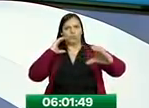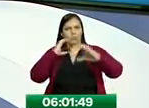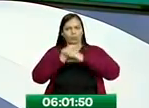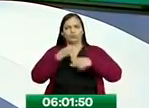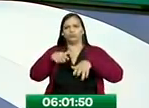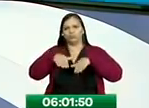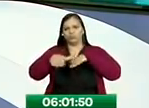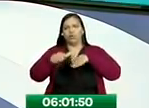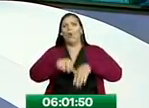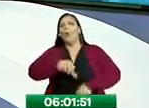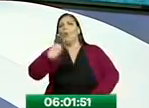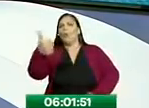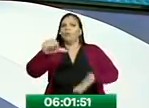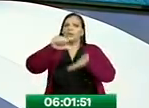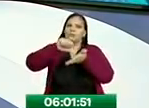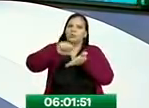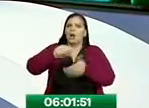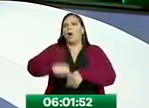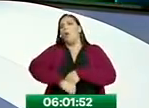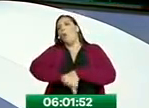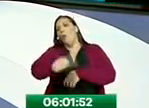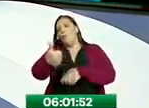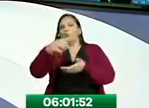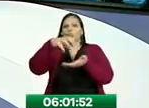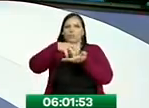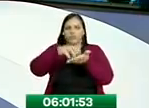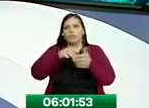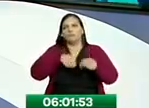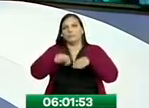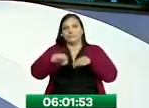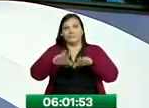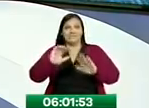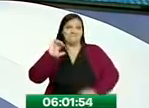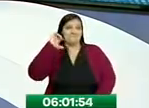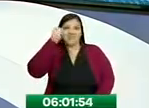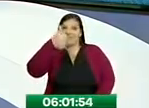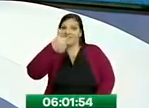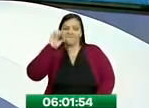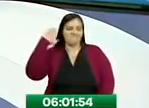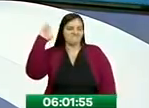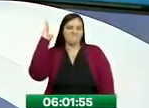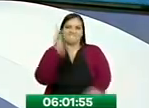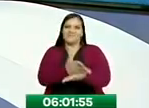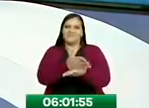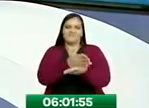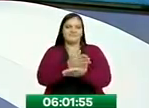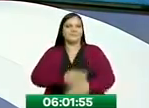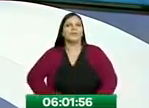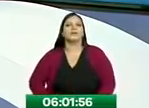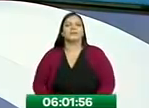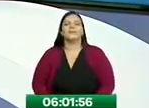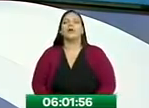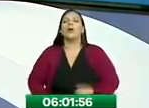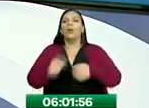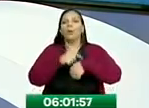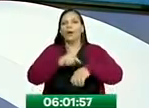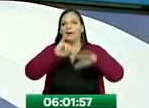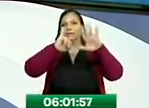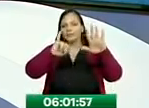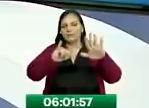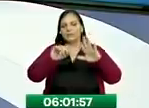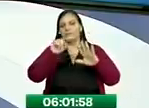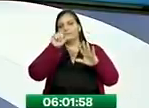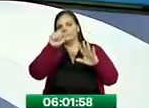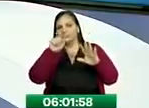no circularán a partir del día miércoles. Así que son las 6:02, bien clarito, 6:02 de la mañana y